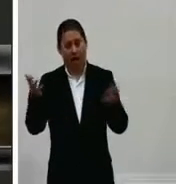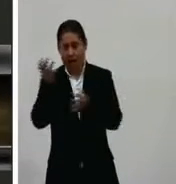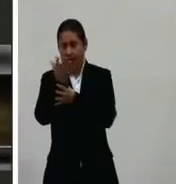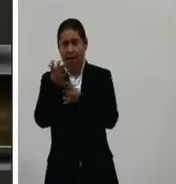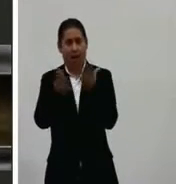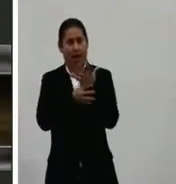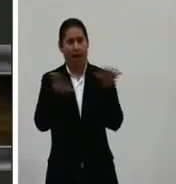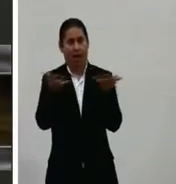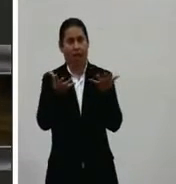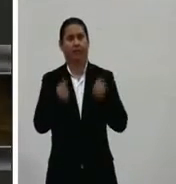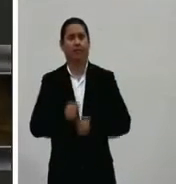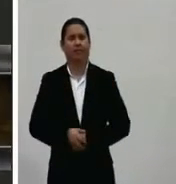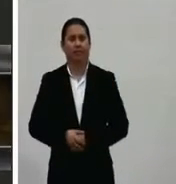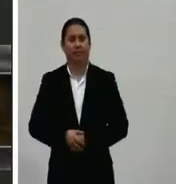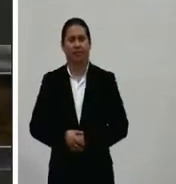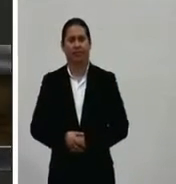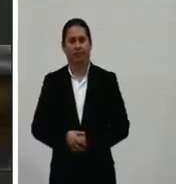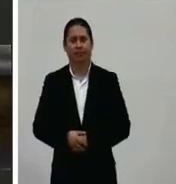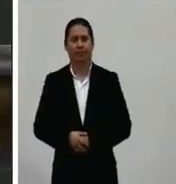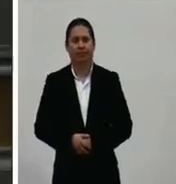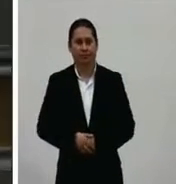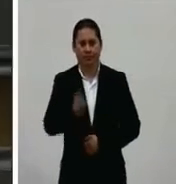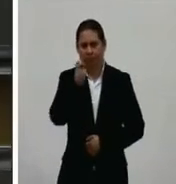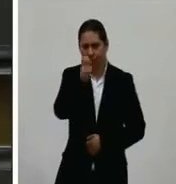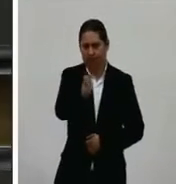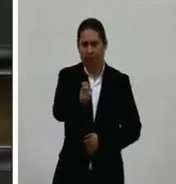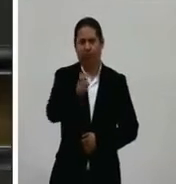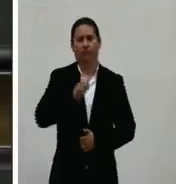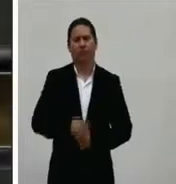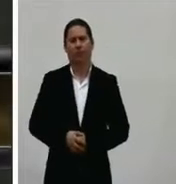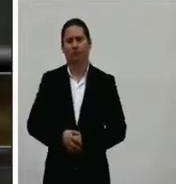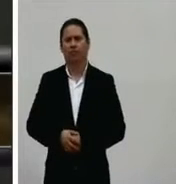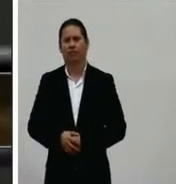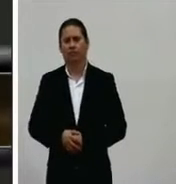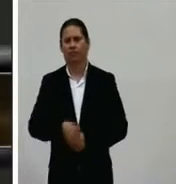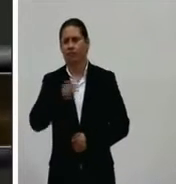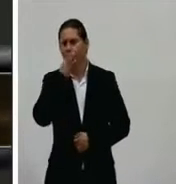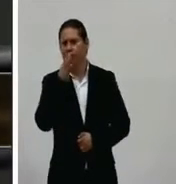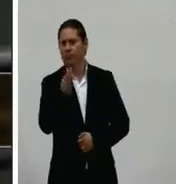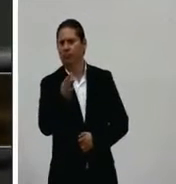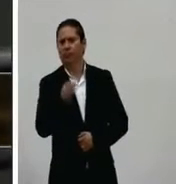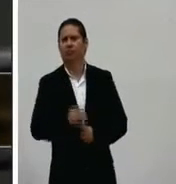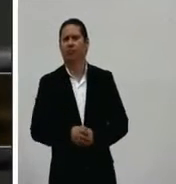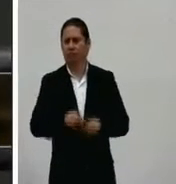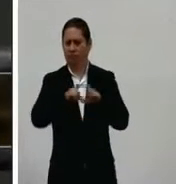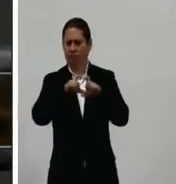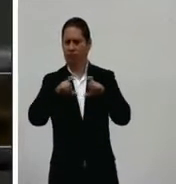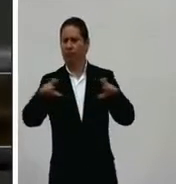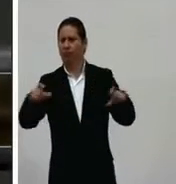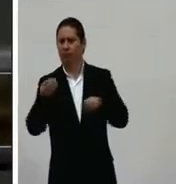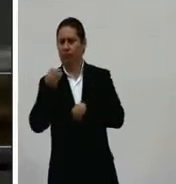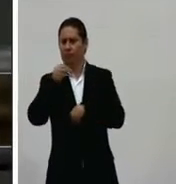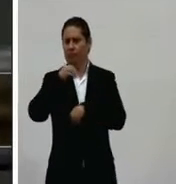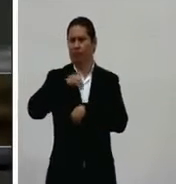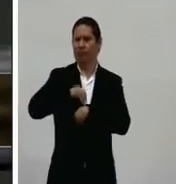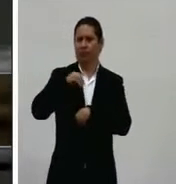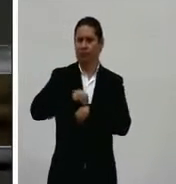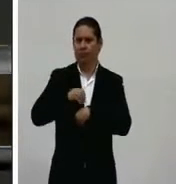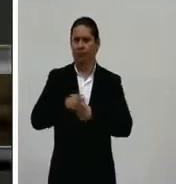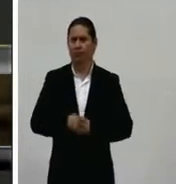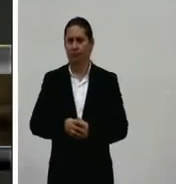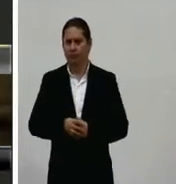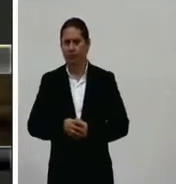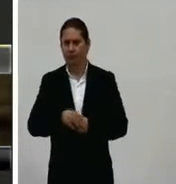aprobar. Por ello, en este posicionamiento hago alusión a algunos textos incluidos en el cuerpo del